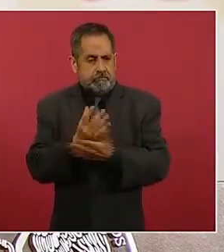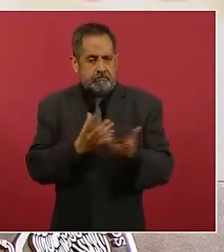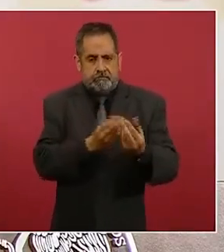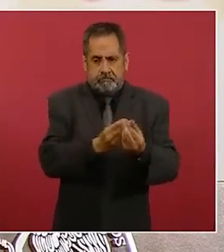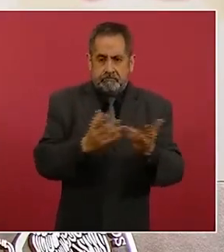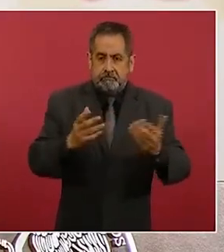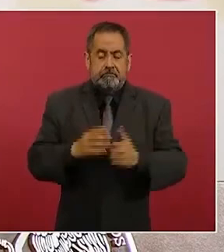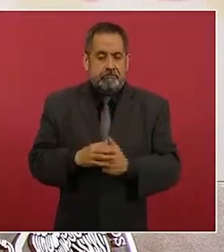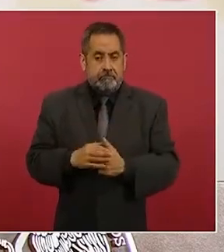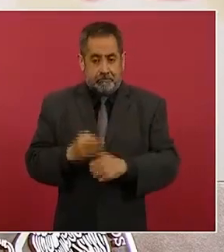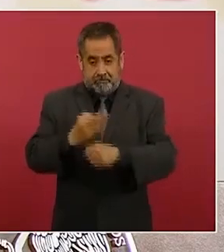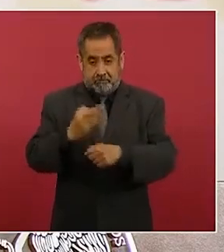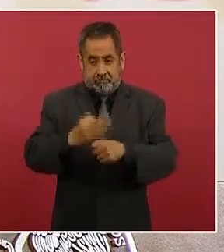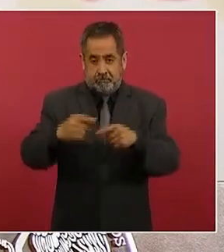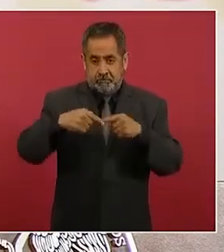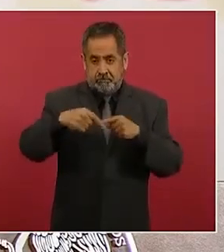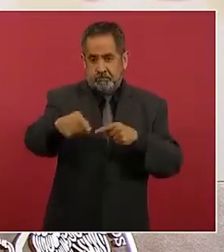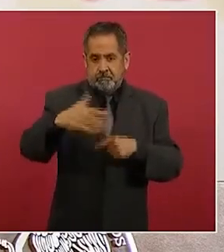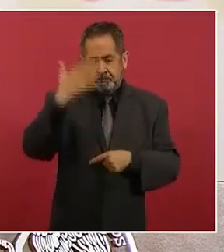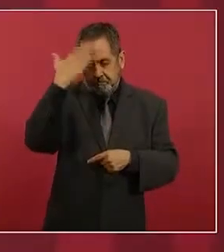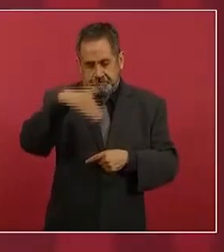vamos a saber quién es quién.